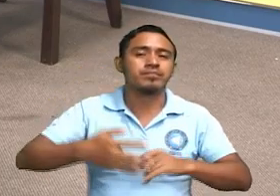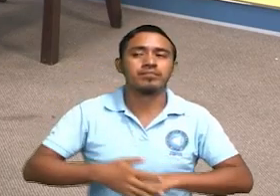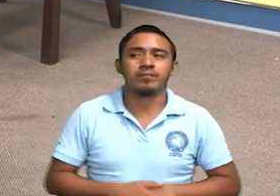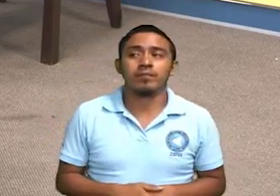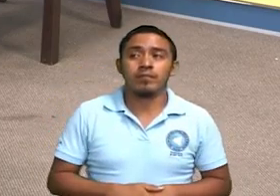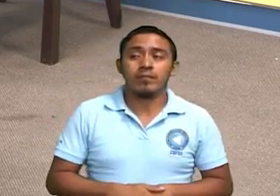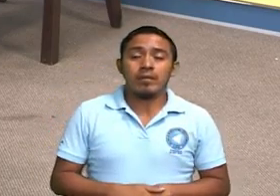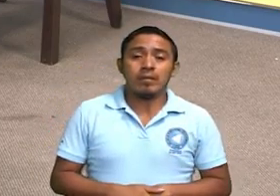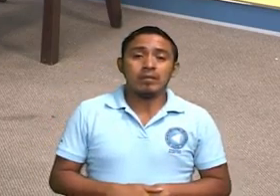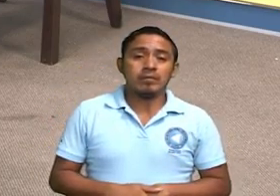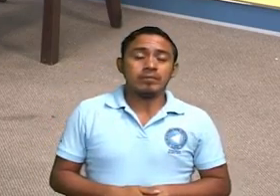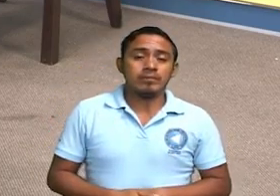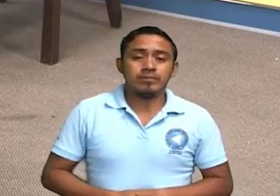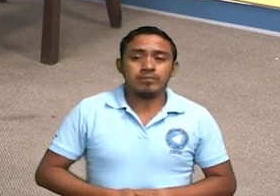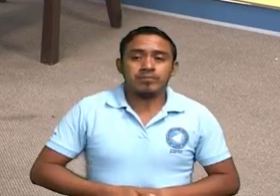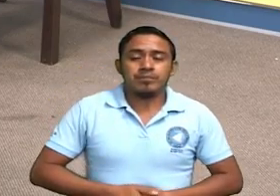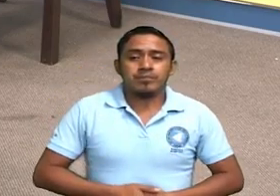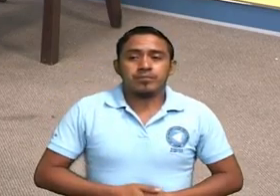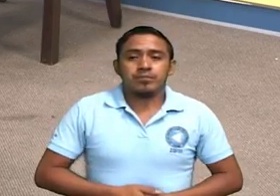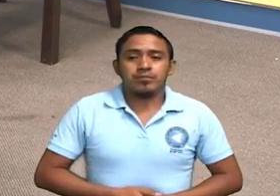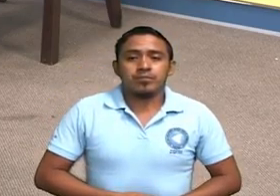digo, bastante